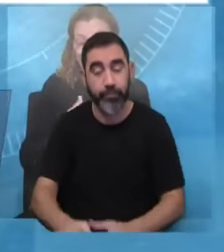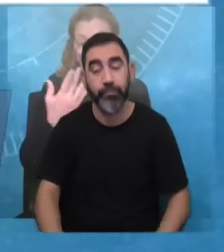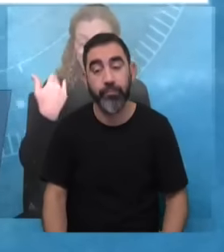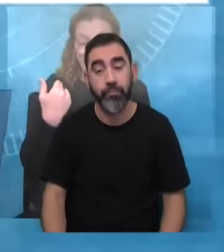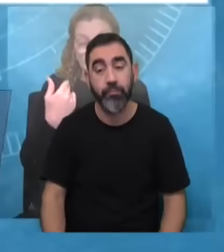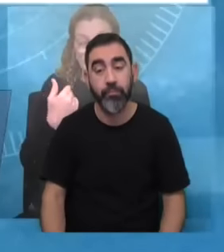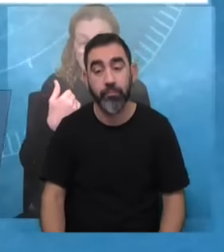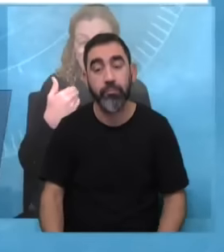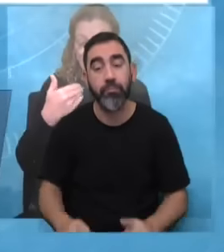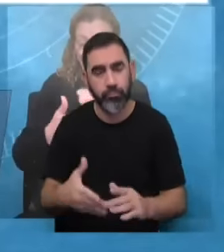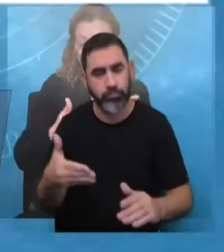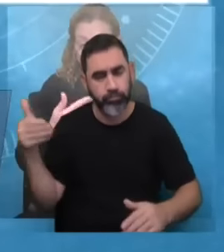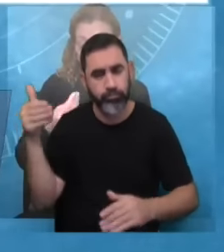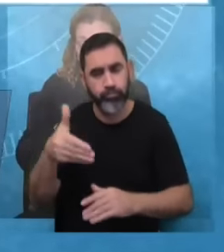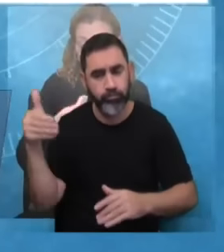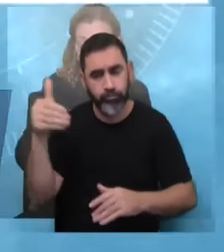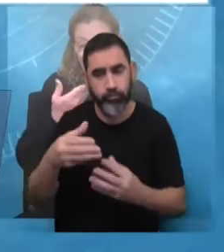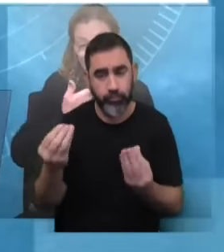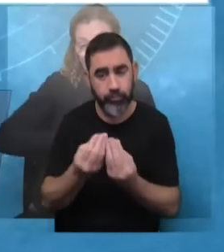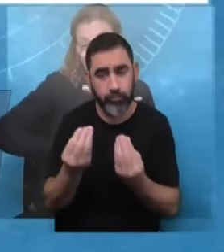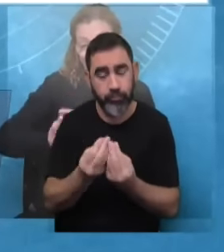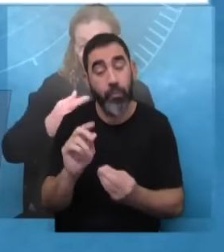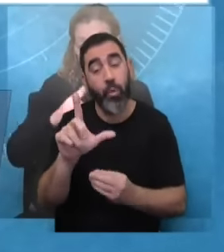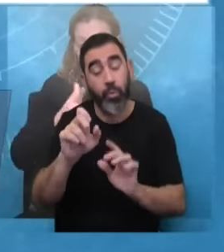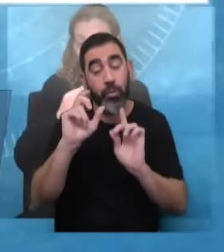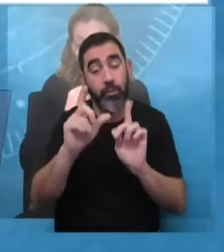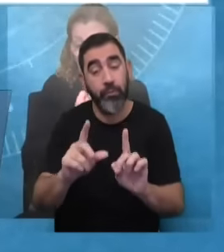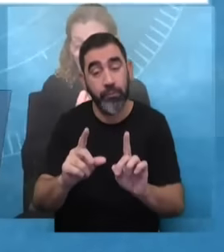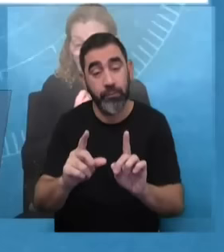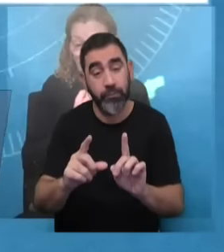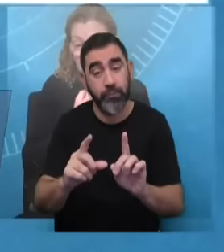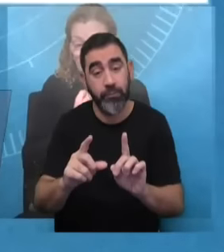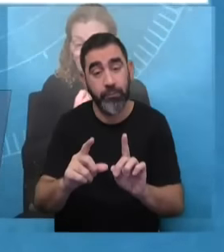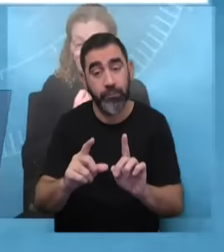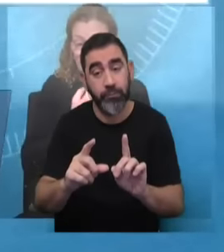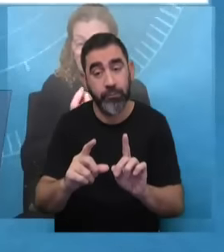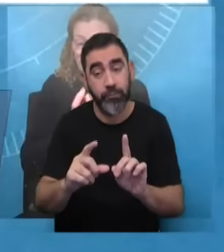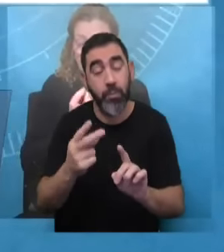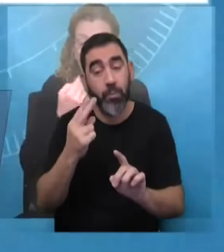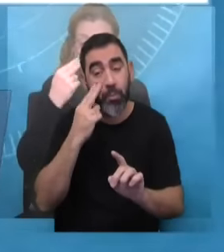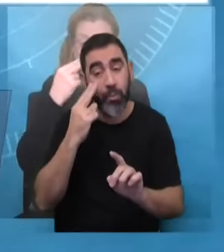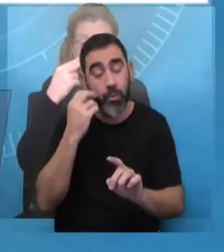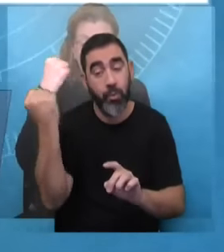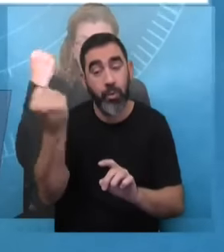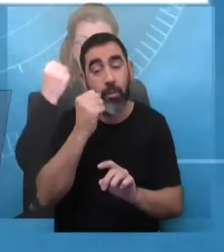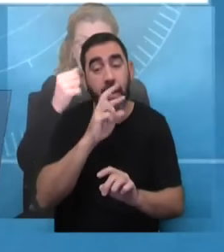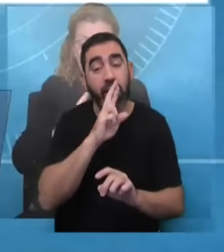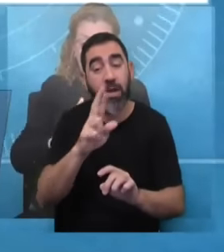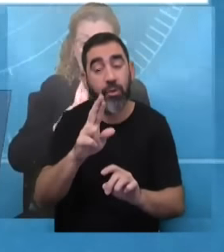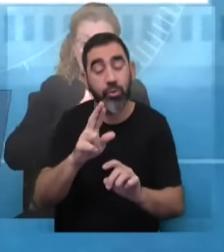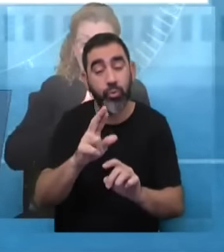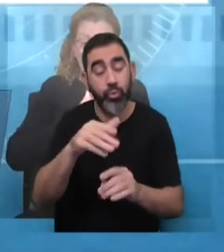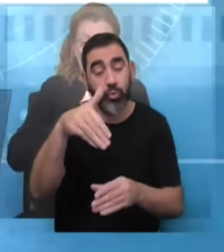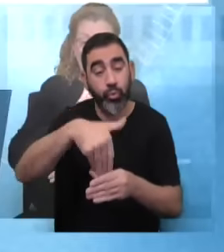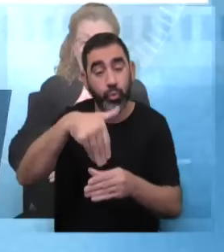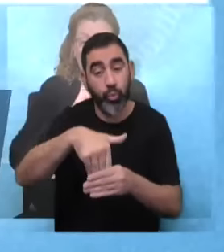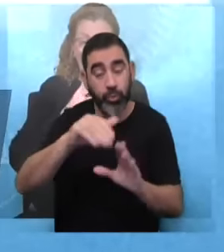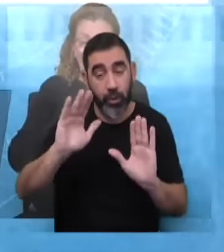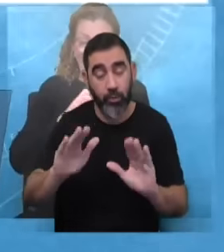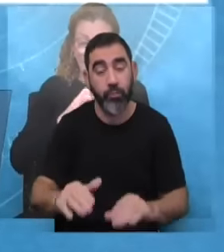un proceso de mucha participación y bueno y sin duda creo que hubo un una problema importante en el resultado de la comunicación de las